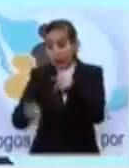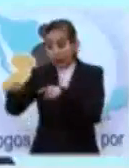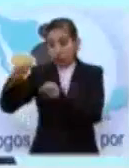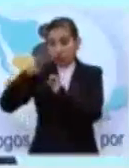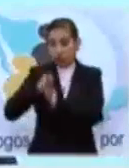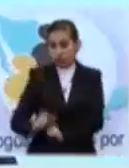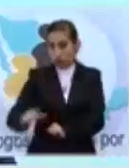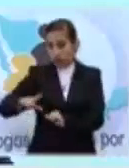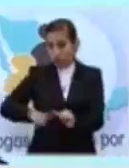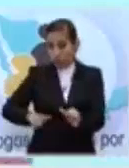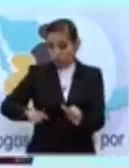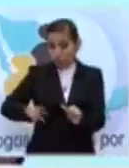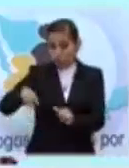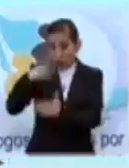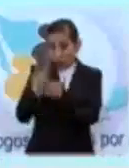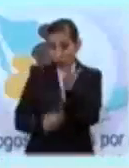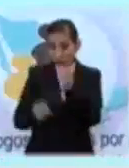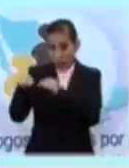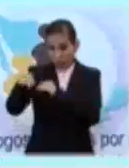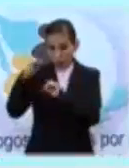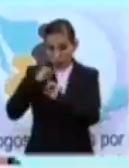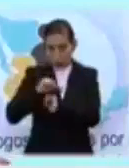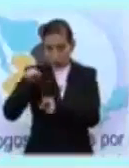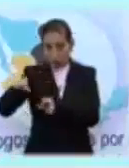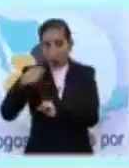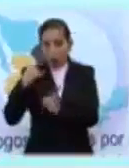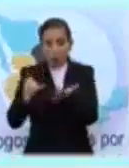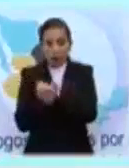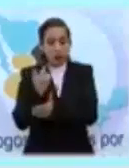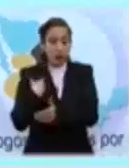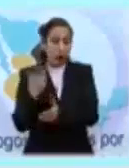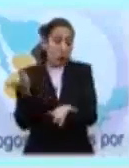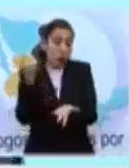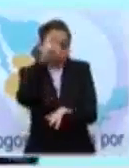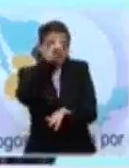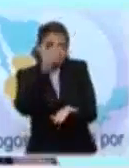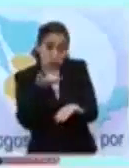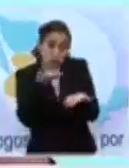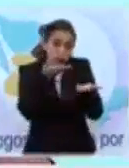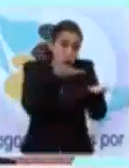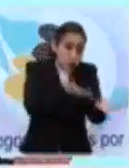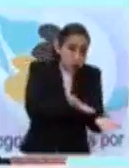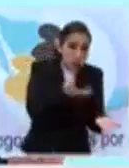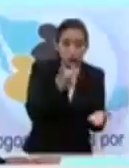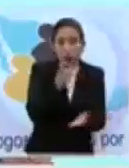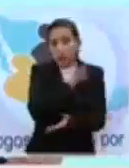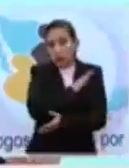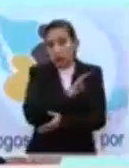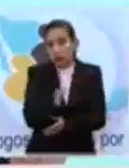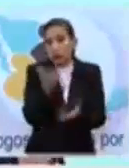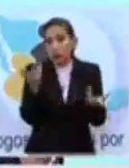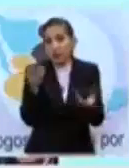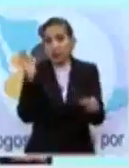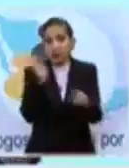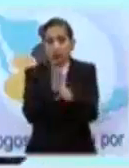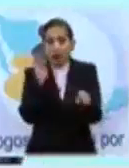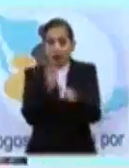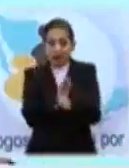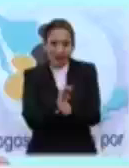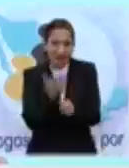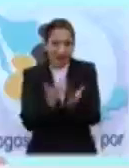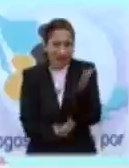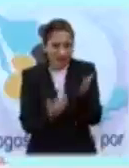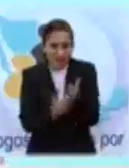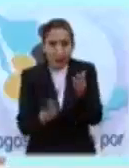públicos encargados de los programas la decisión final de adoptar una recomendación o no. Probablemente lo que sí habría que fortalecer es que